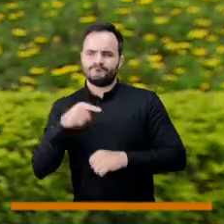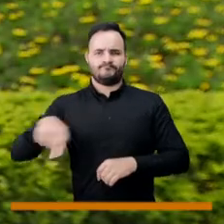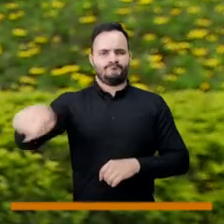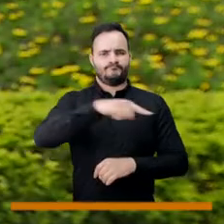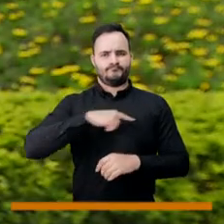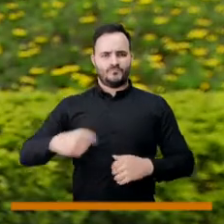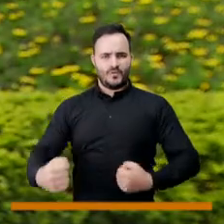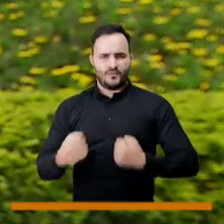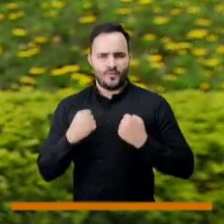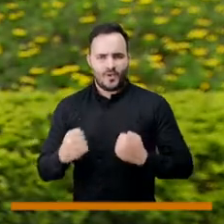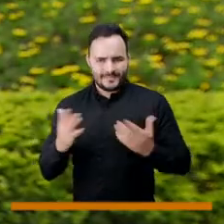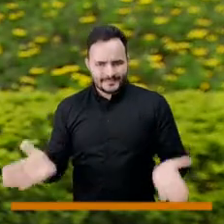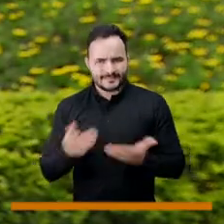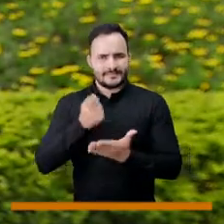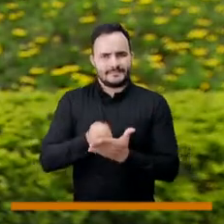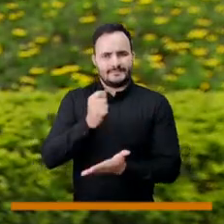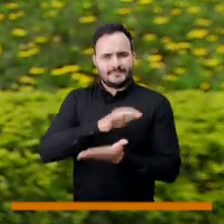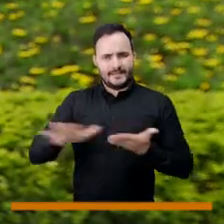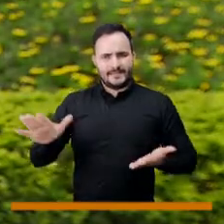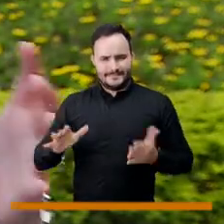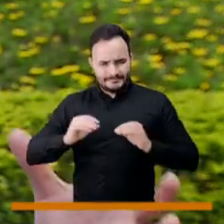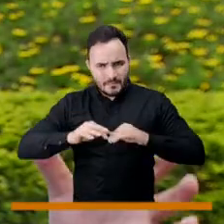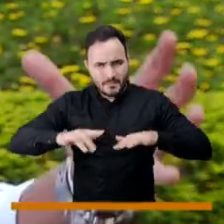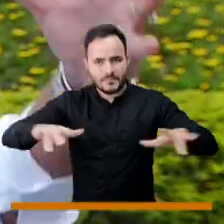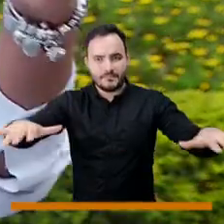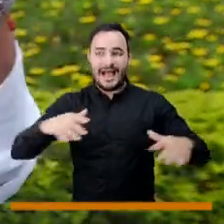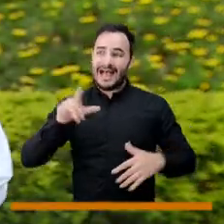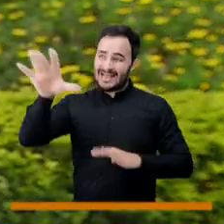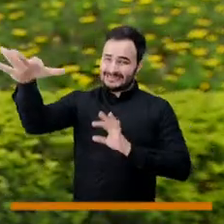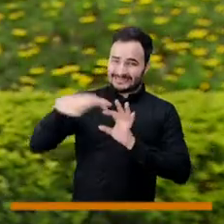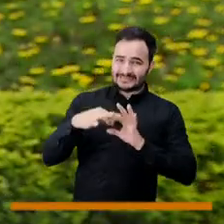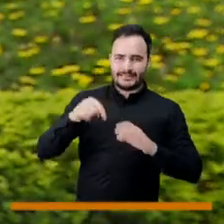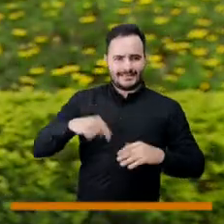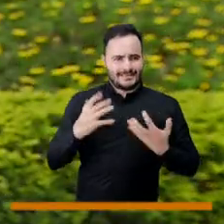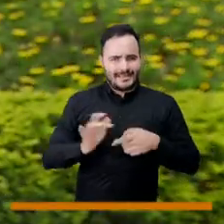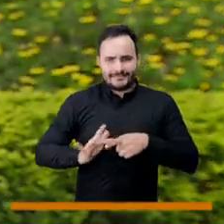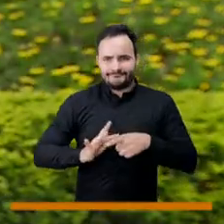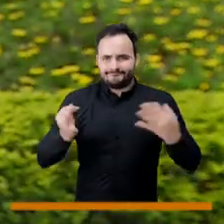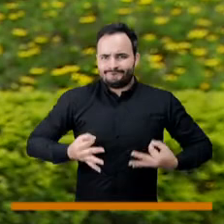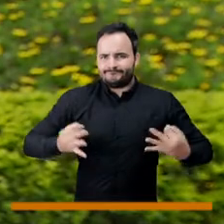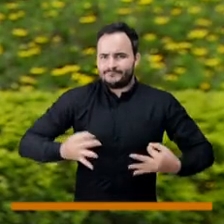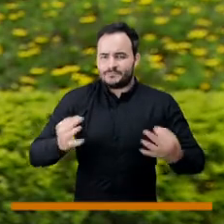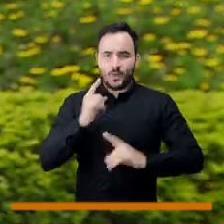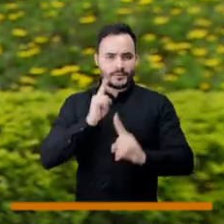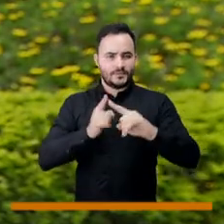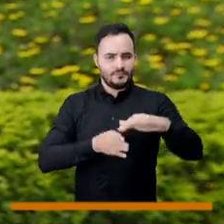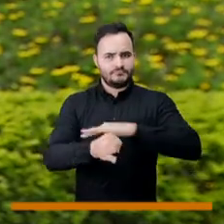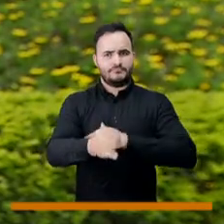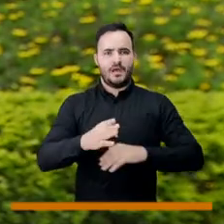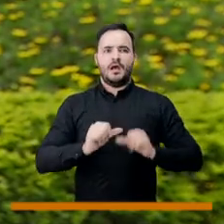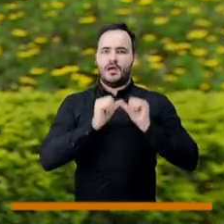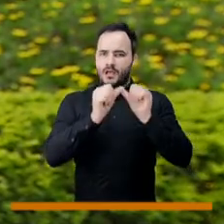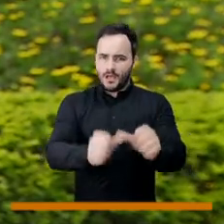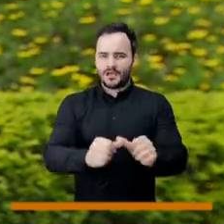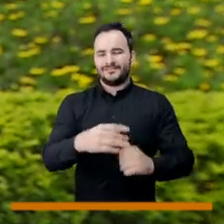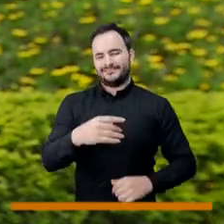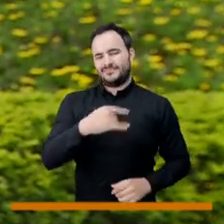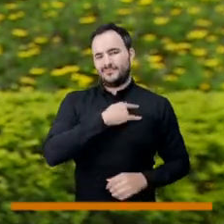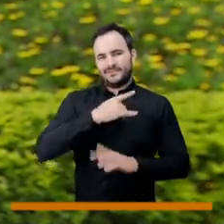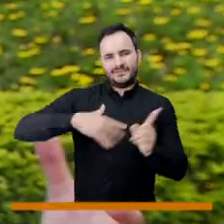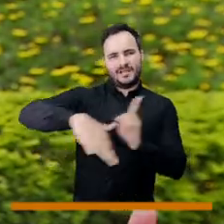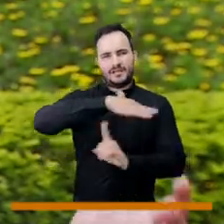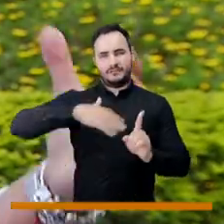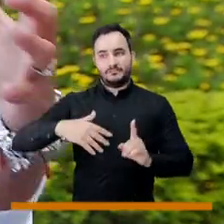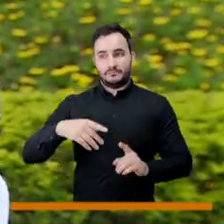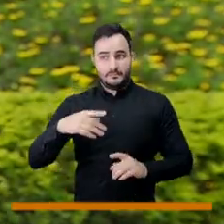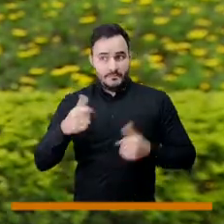lo que nosotros queremos repito es institucionalizar lo juntar todo lo que existe hoy en materia de acceso y permanencia educación superior y por